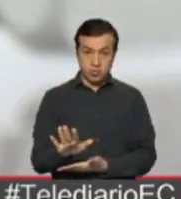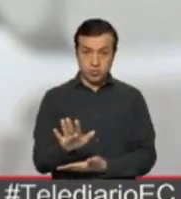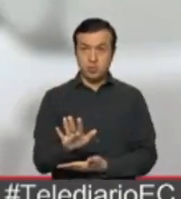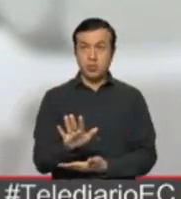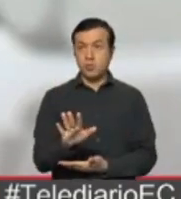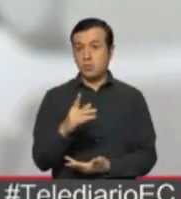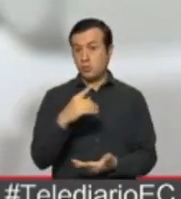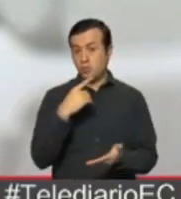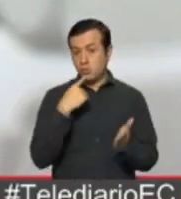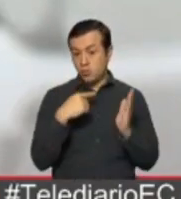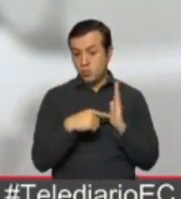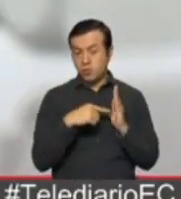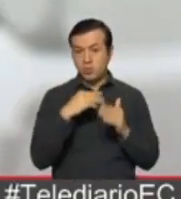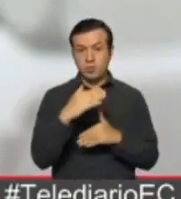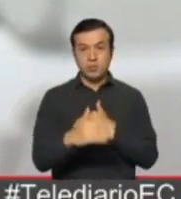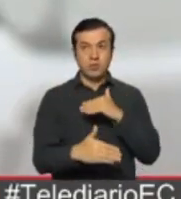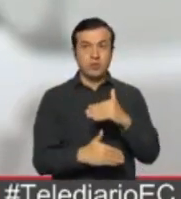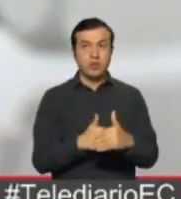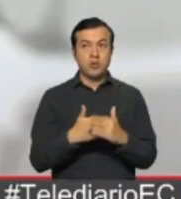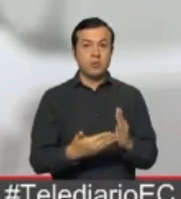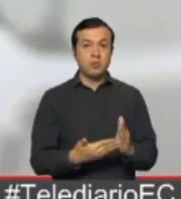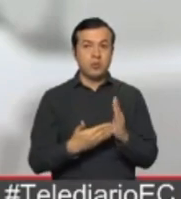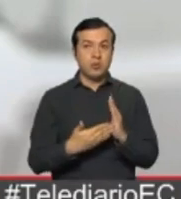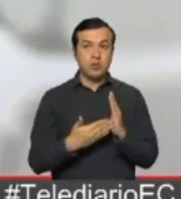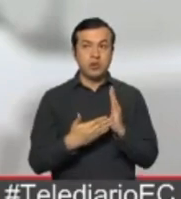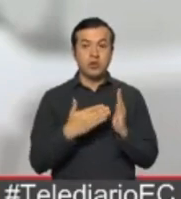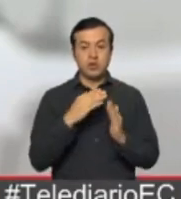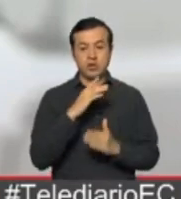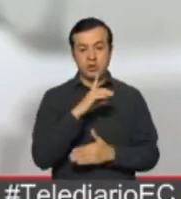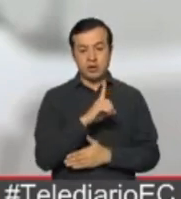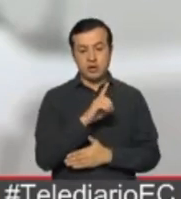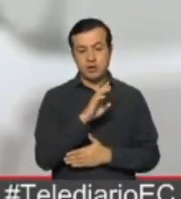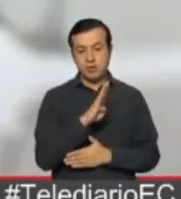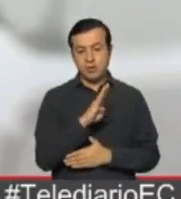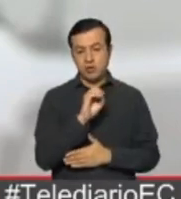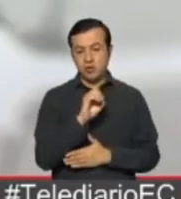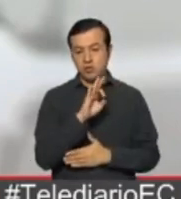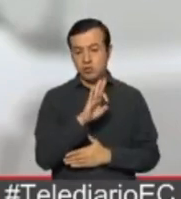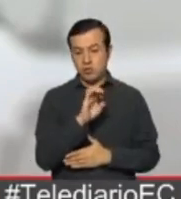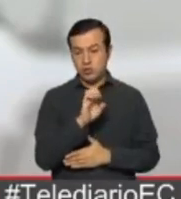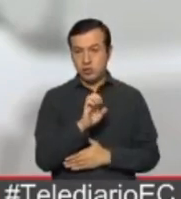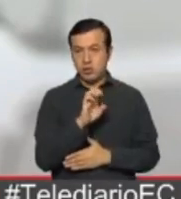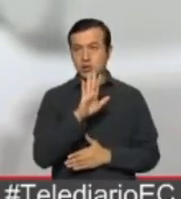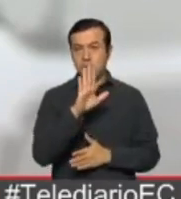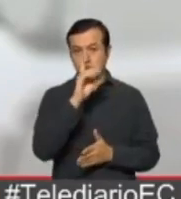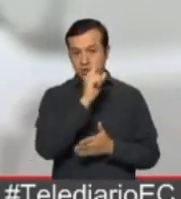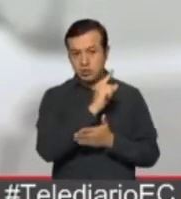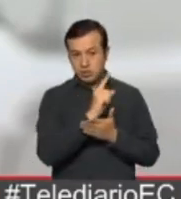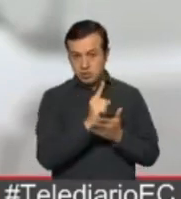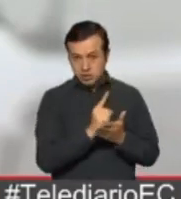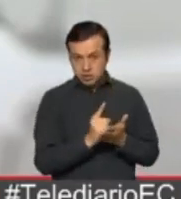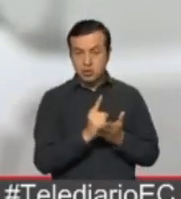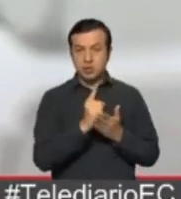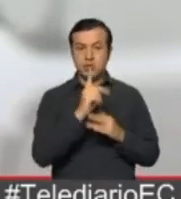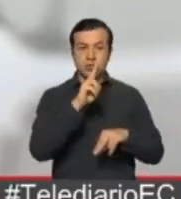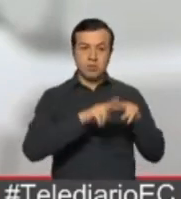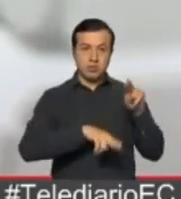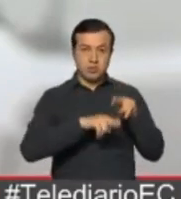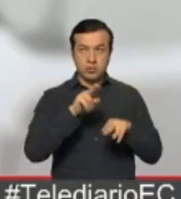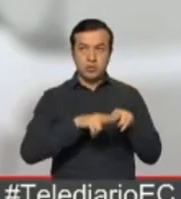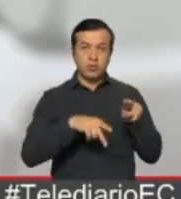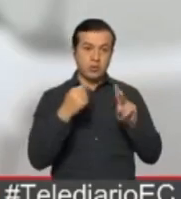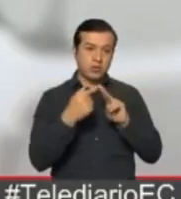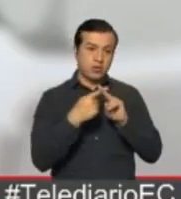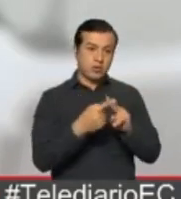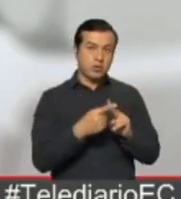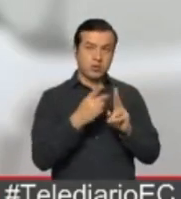un proceso que va bajo el modelo de debe o 'the por sus siglas en inglés es diseño construcción operación financiamiento y al final